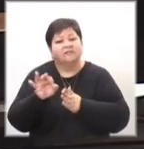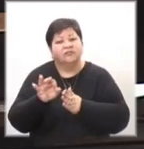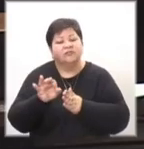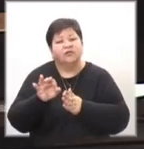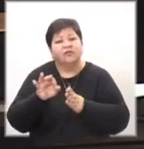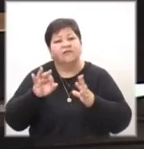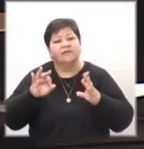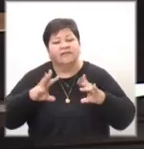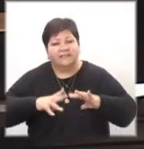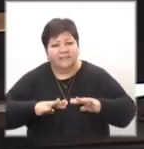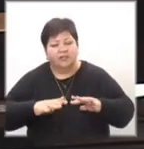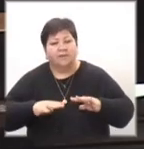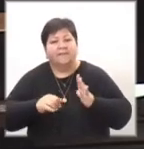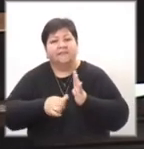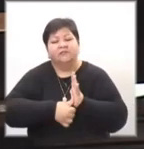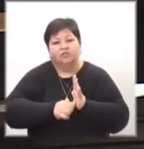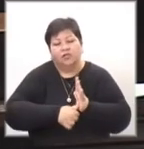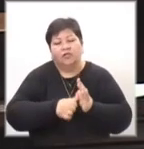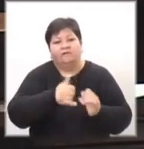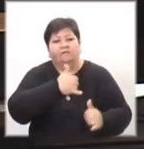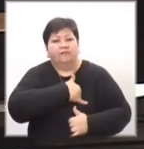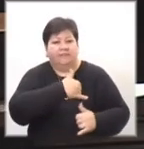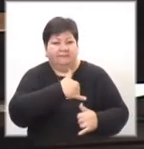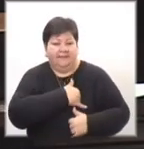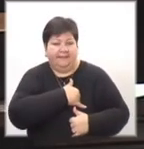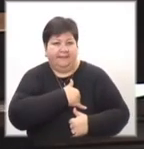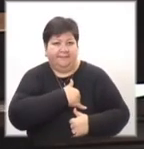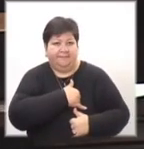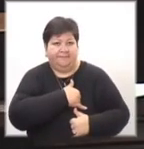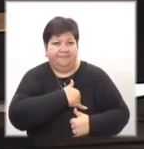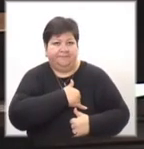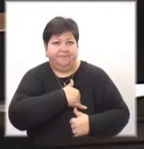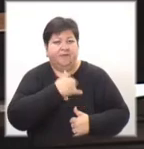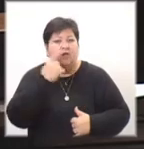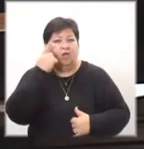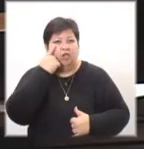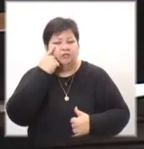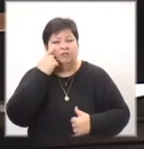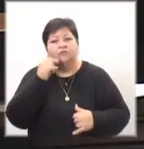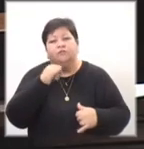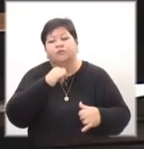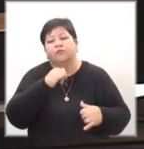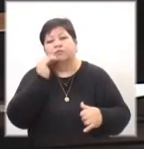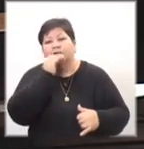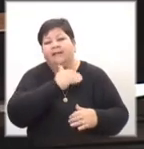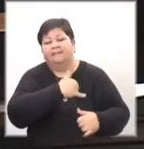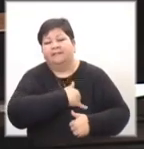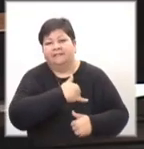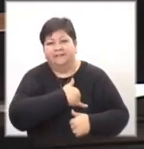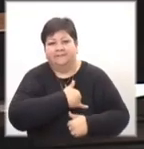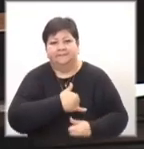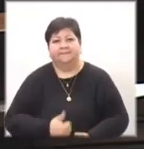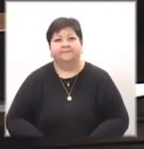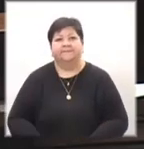pensiones de las Fuerzas Armadas, conocida como caja militar.